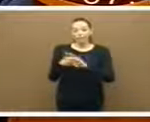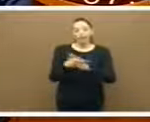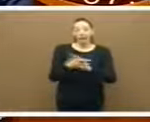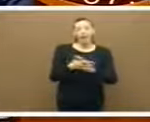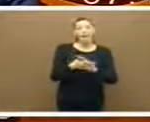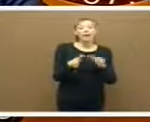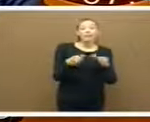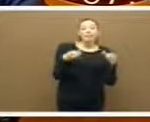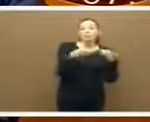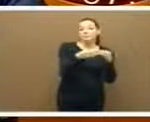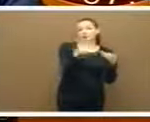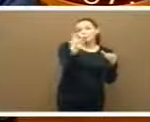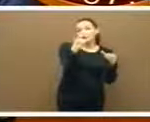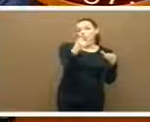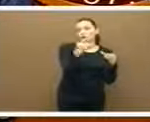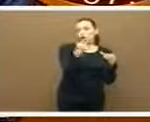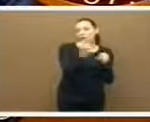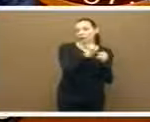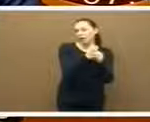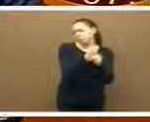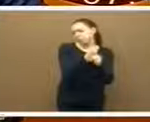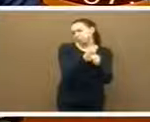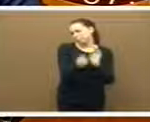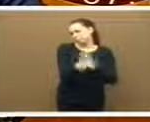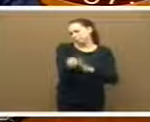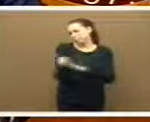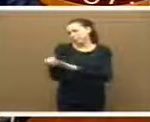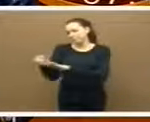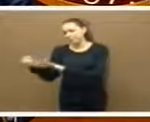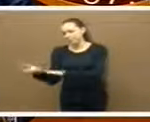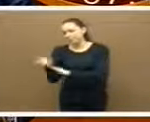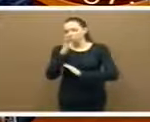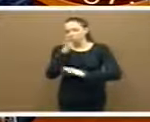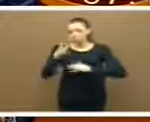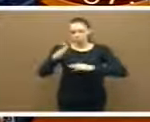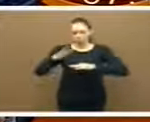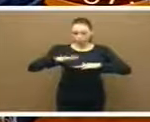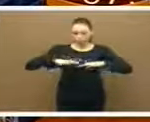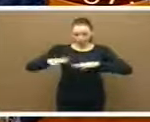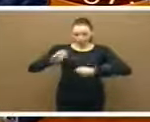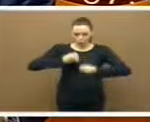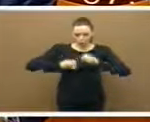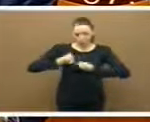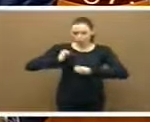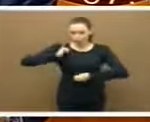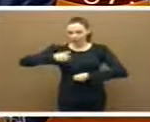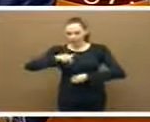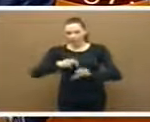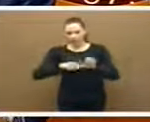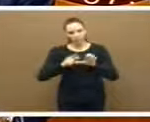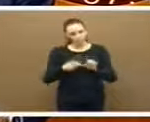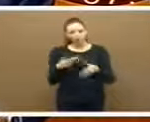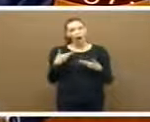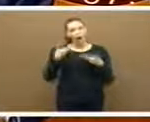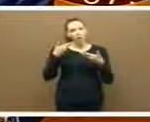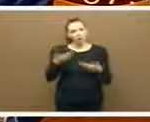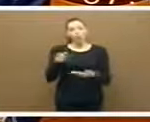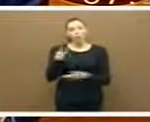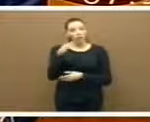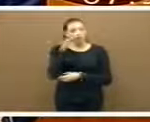genera puestos de trabajo, genera movimiento económico y genera riqueza en nuestra región. Esa es una realidad